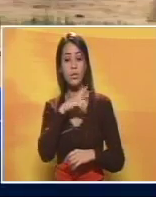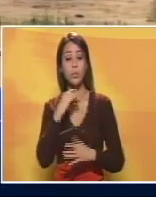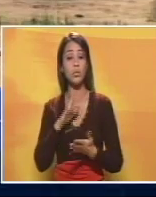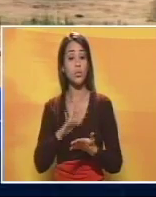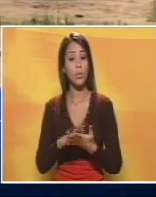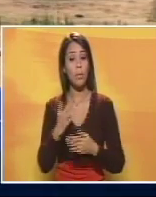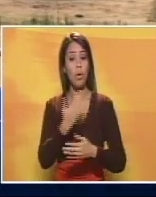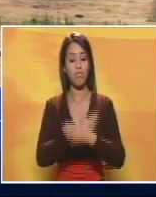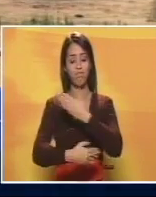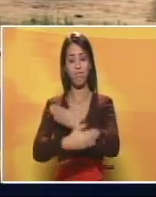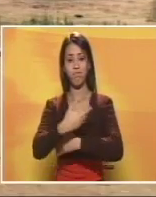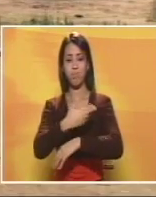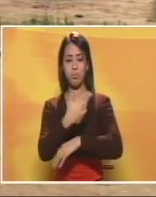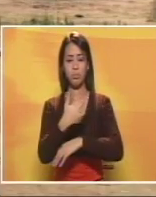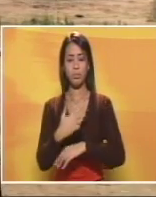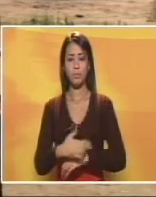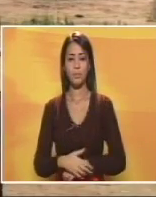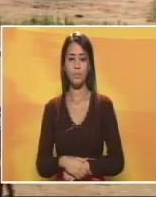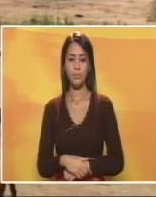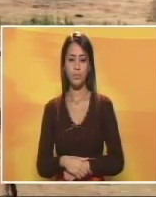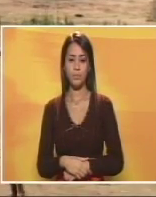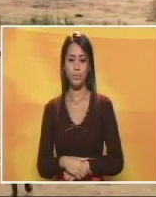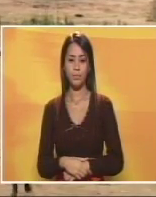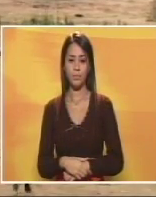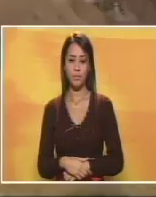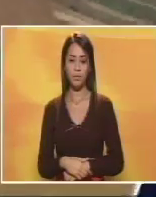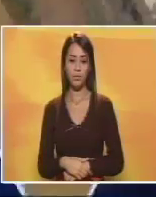heridas sufridas en la convocatoria de la semana pasada.